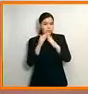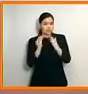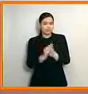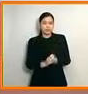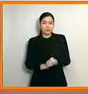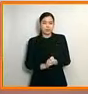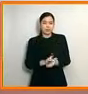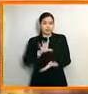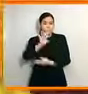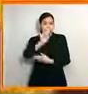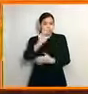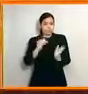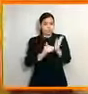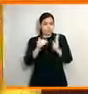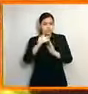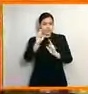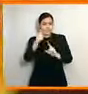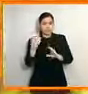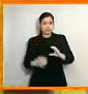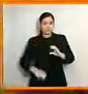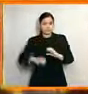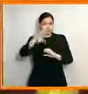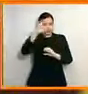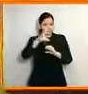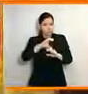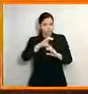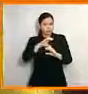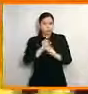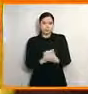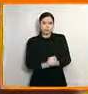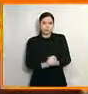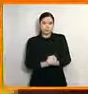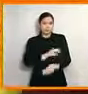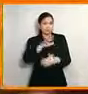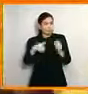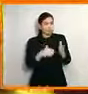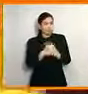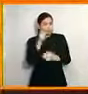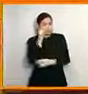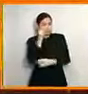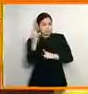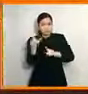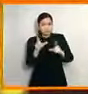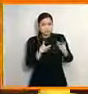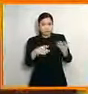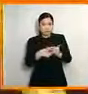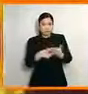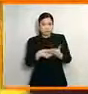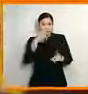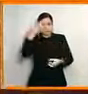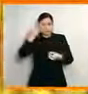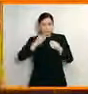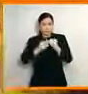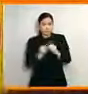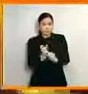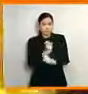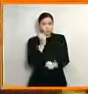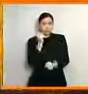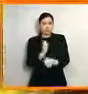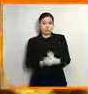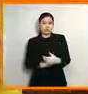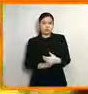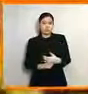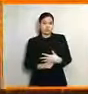menos que 8 millones de lempiras que trae la jugada doble. ¿Qué les parece? Que van analizando bien su boleto porque el primer número seleccionado